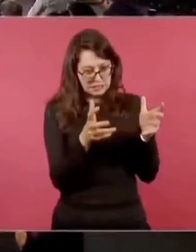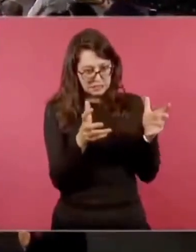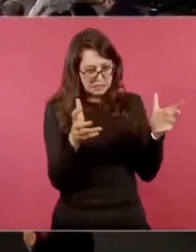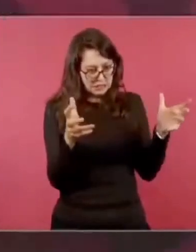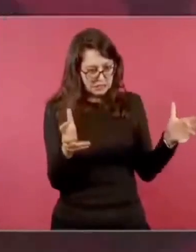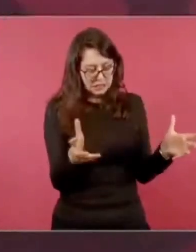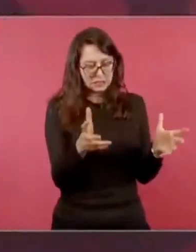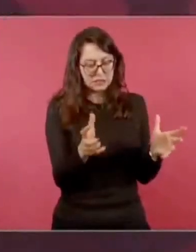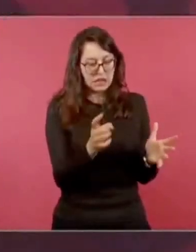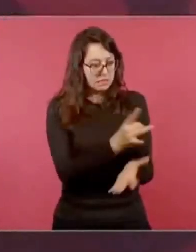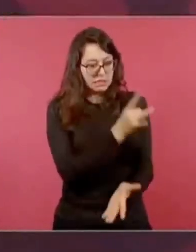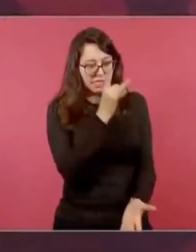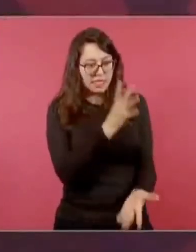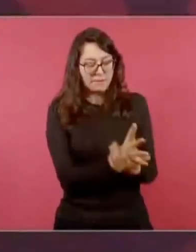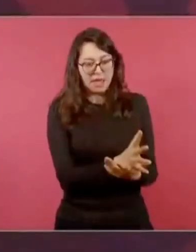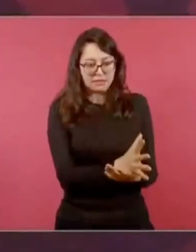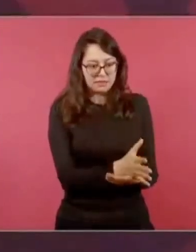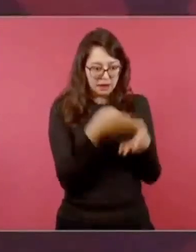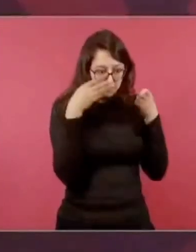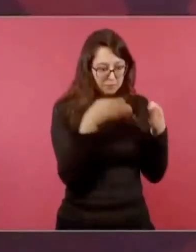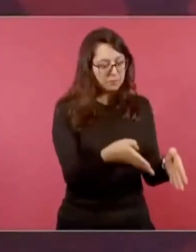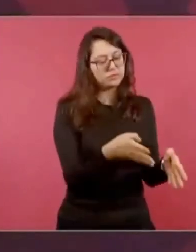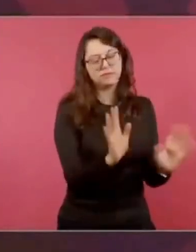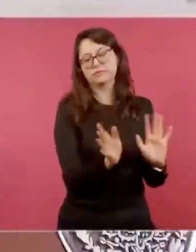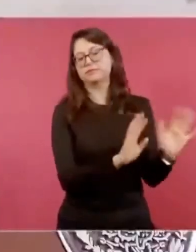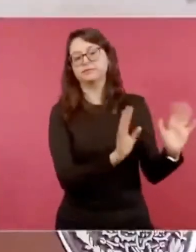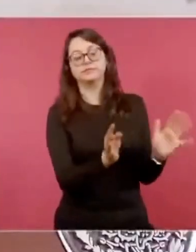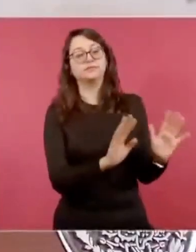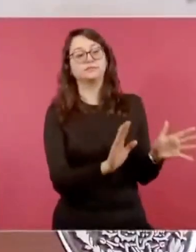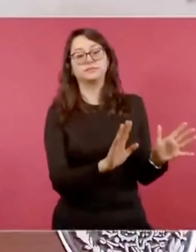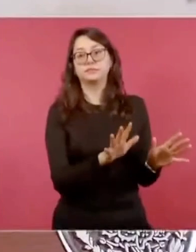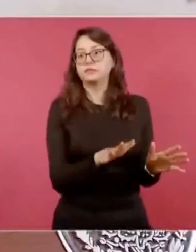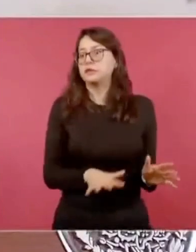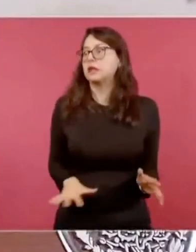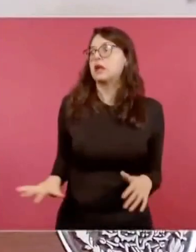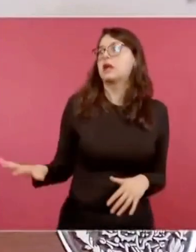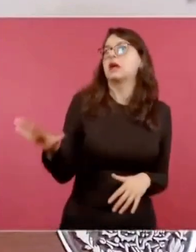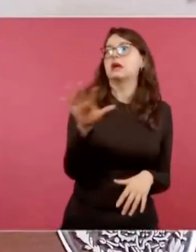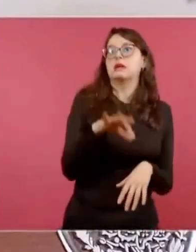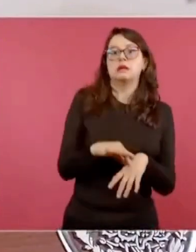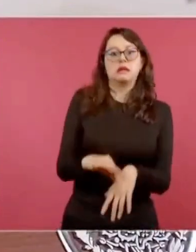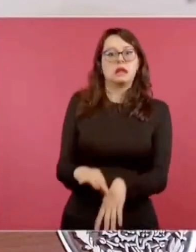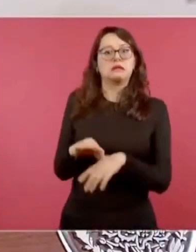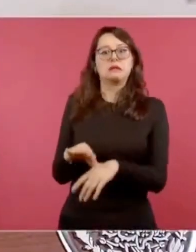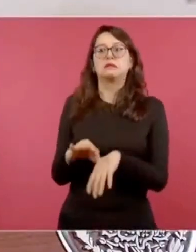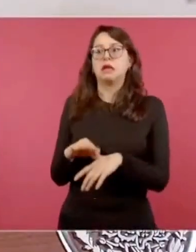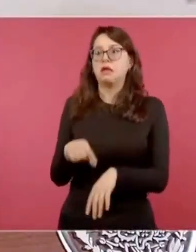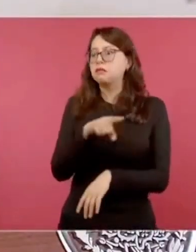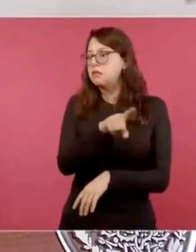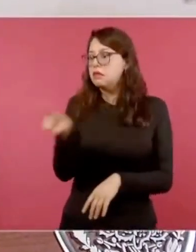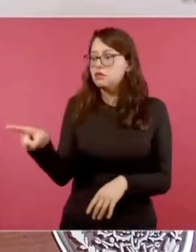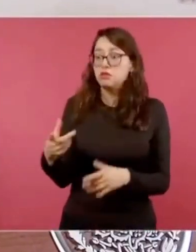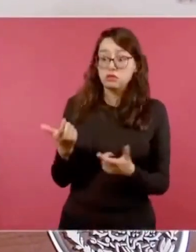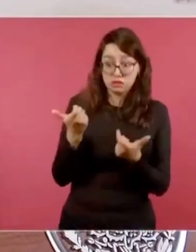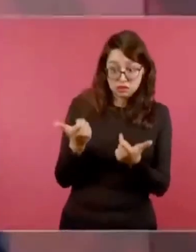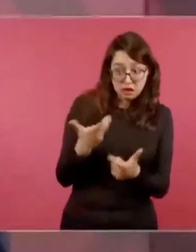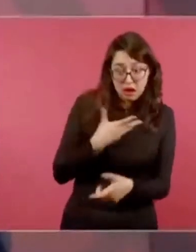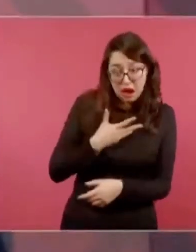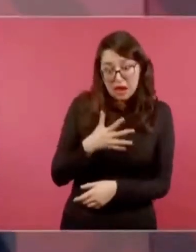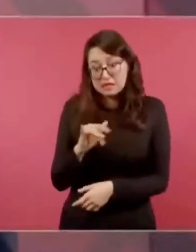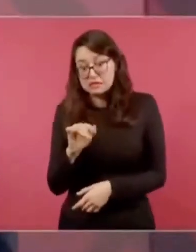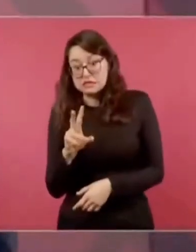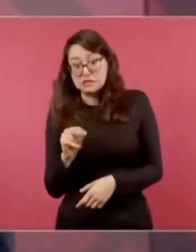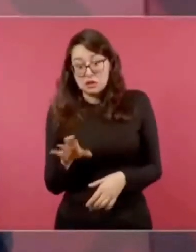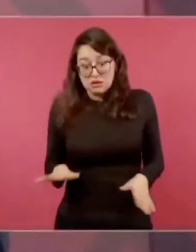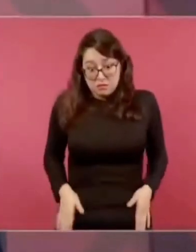no necesariamente reflejan las realidades sociales, que es